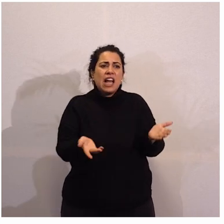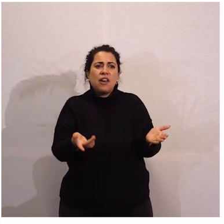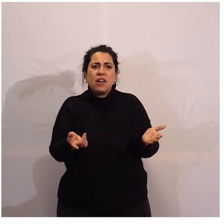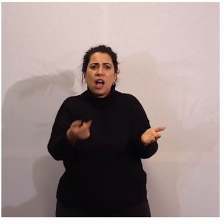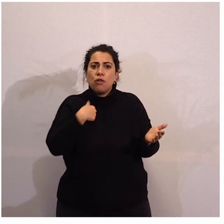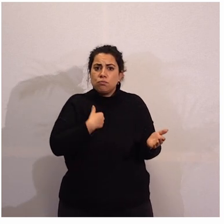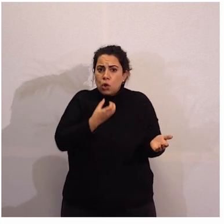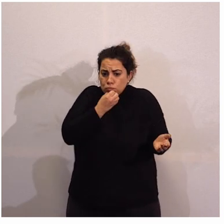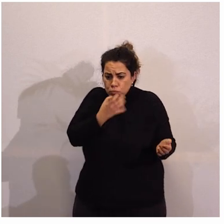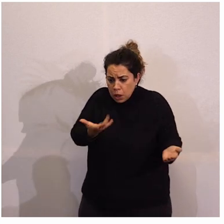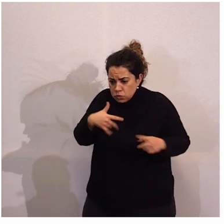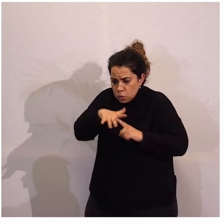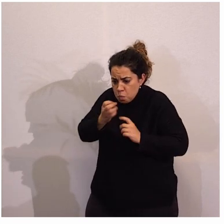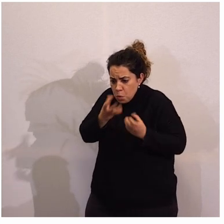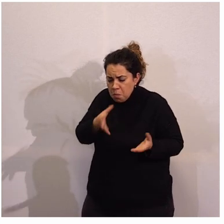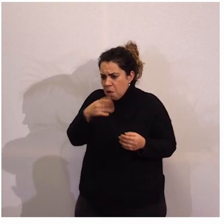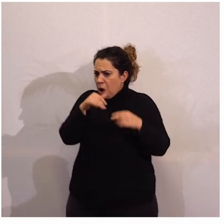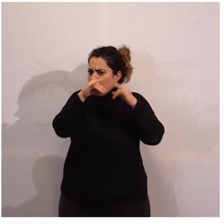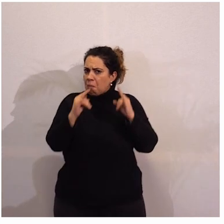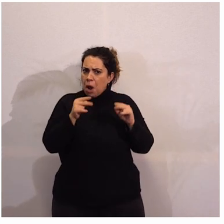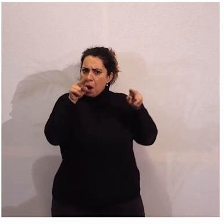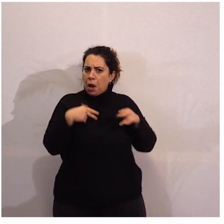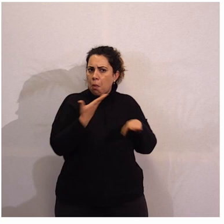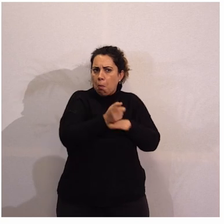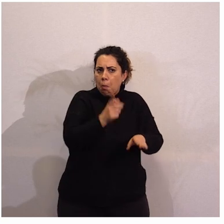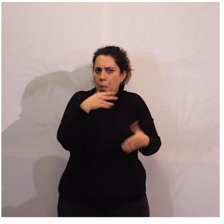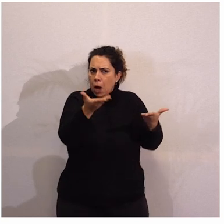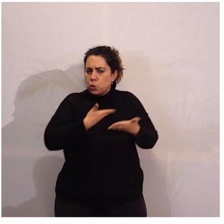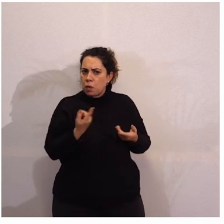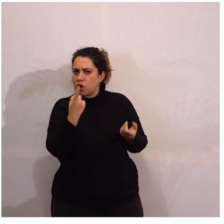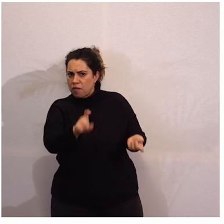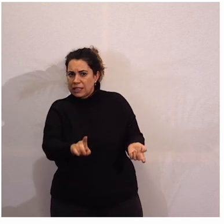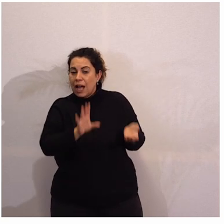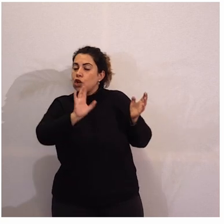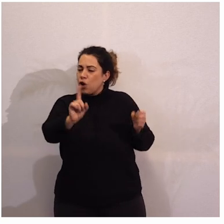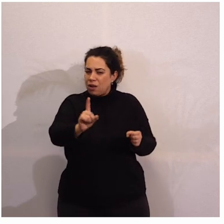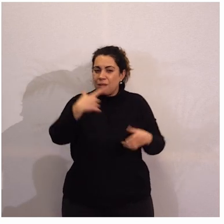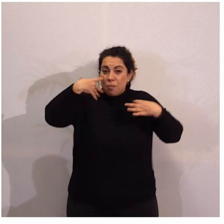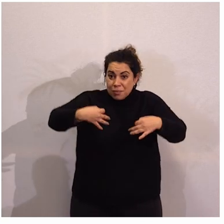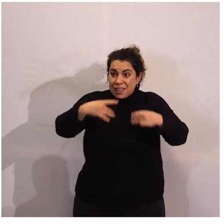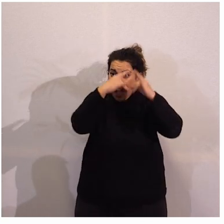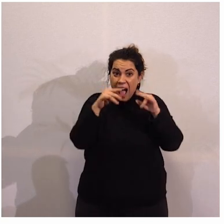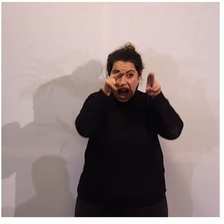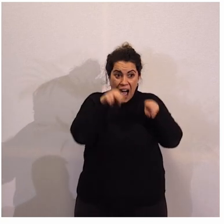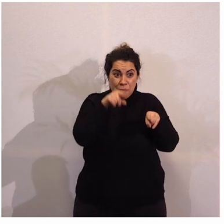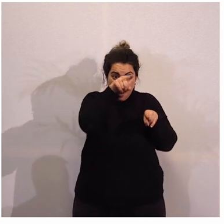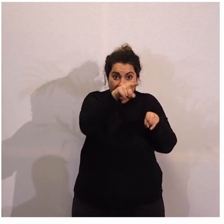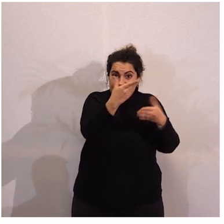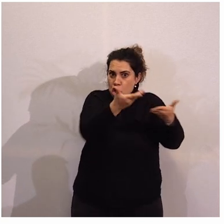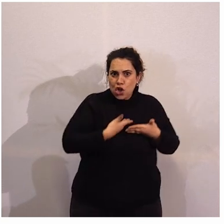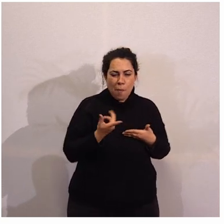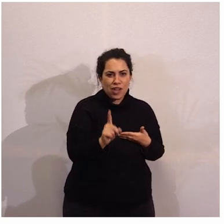bien como estás, porque no quieres más ayuda. Pero es que en realidad en ese albergue no te están ayudando. Te